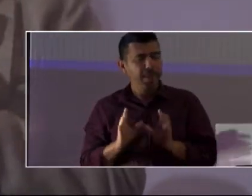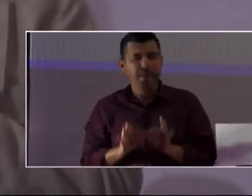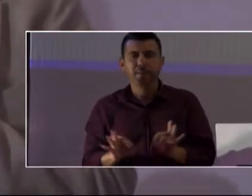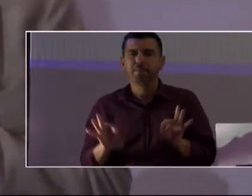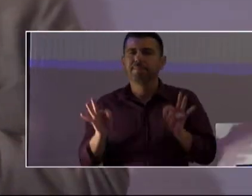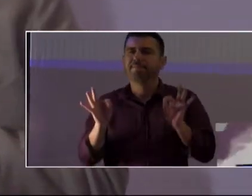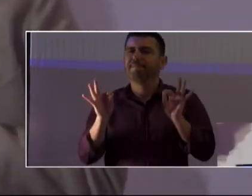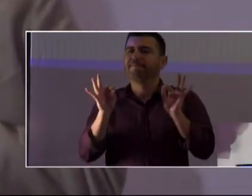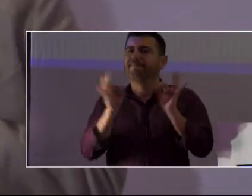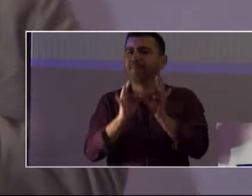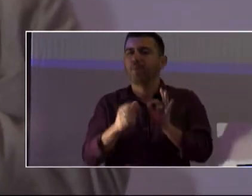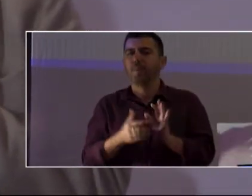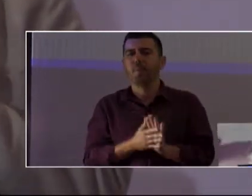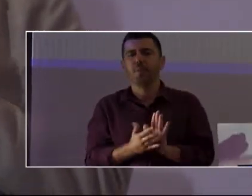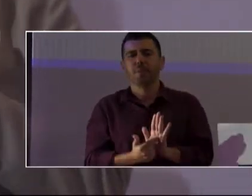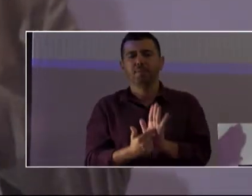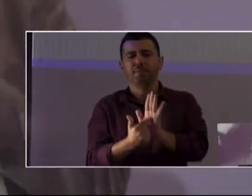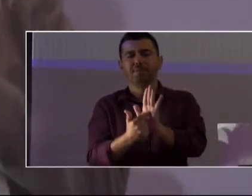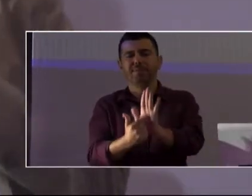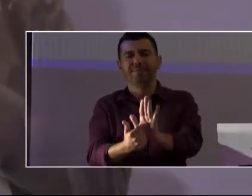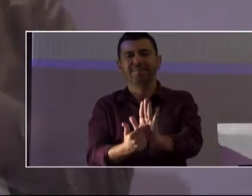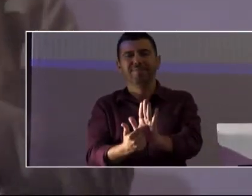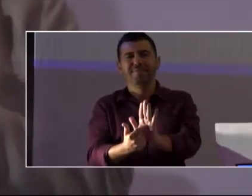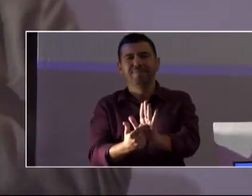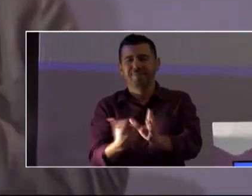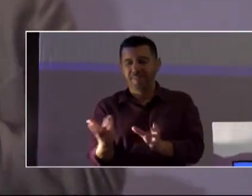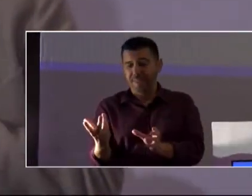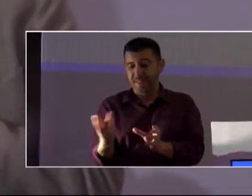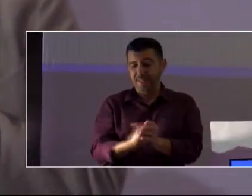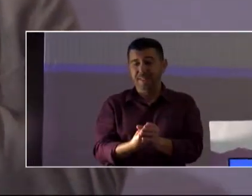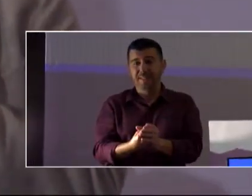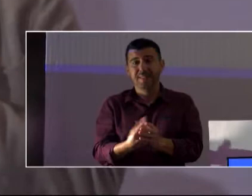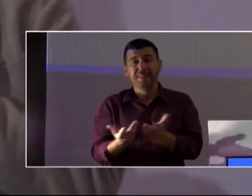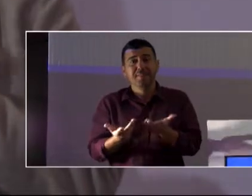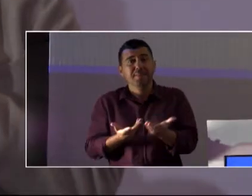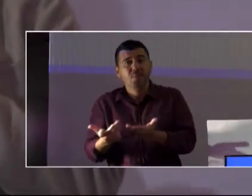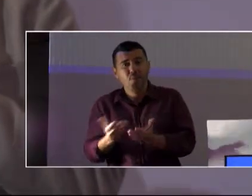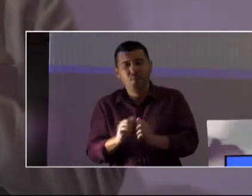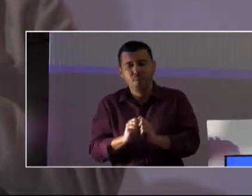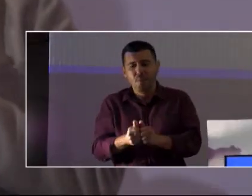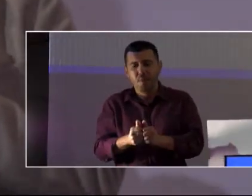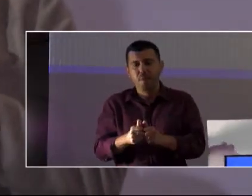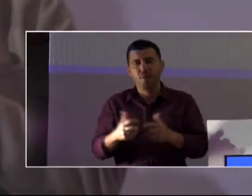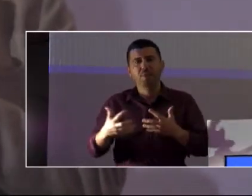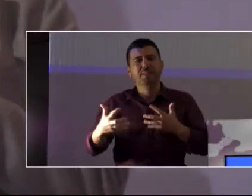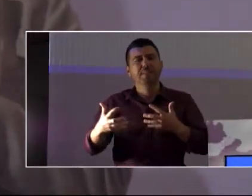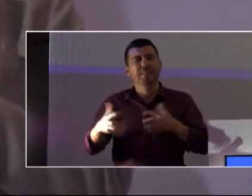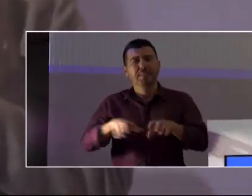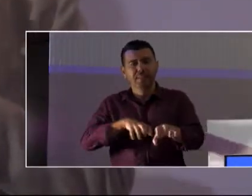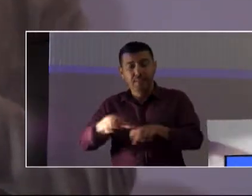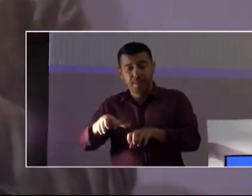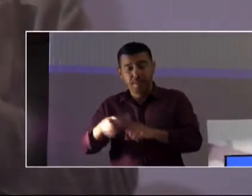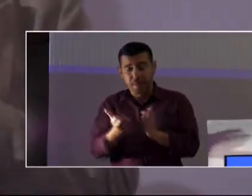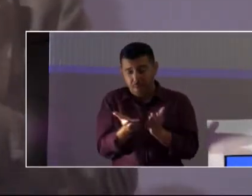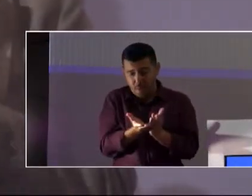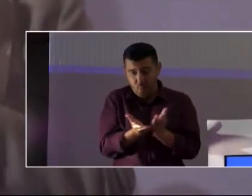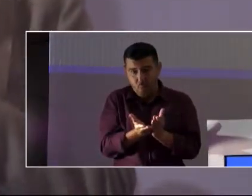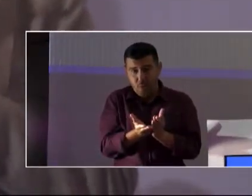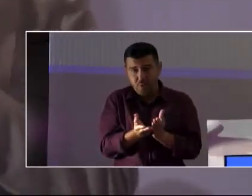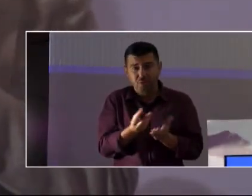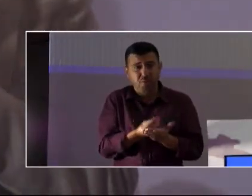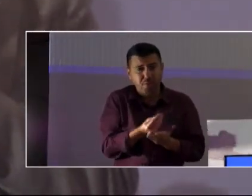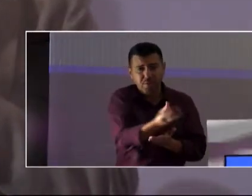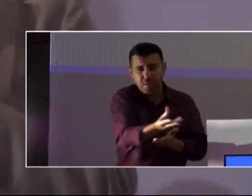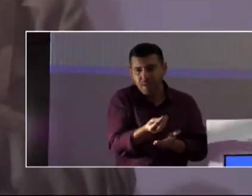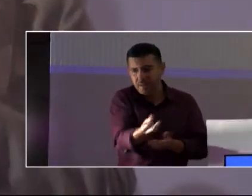la participación del sistema de educación se modificara y llegara a los